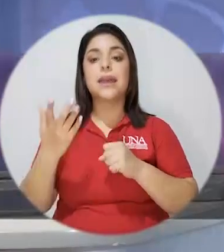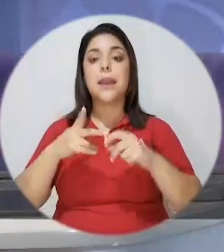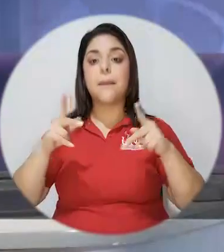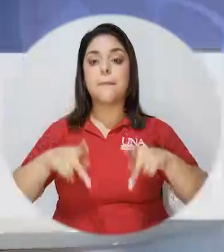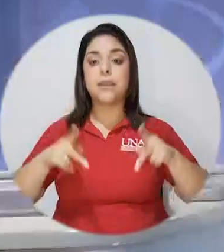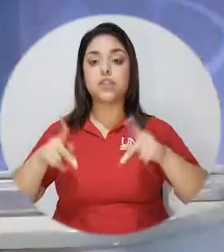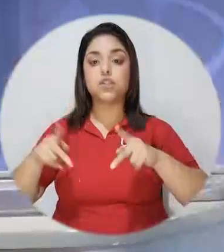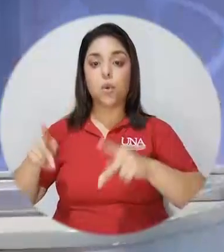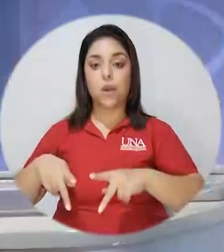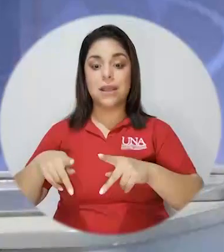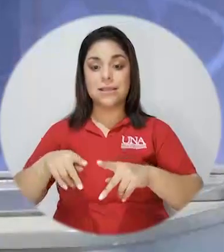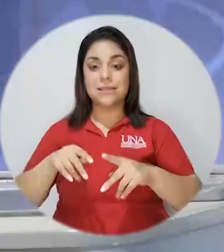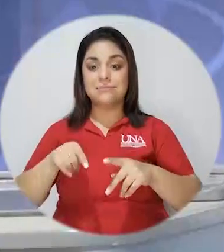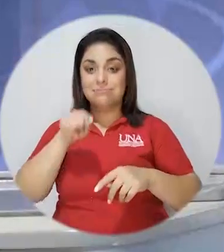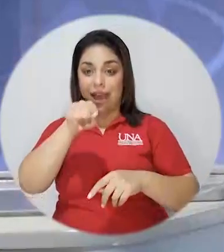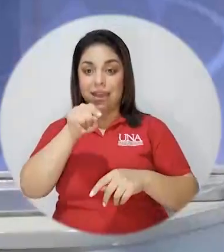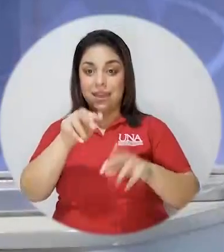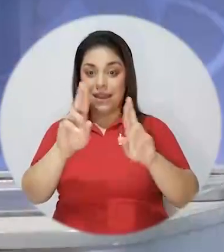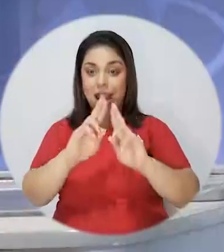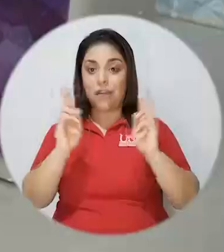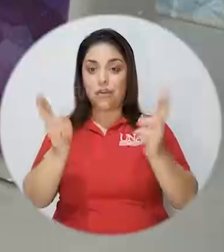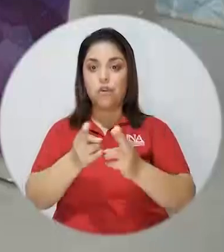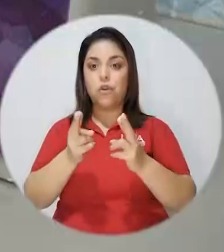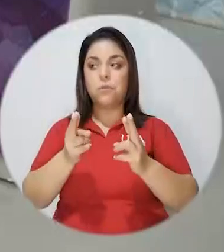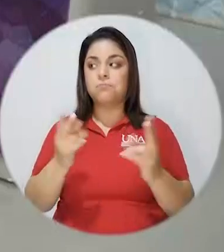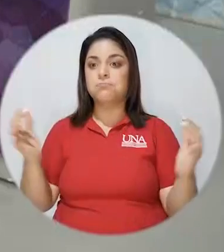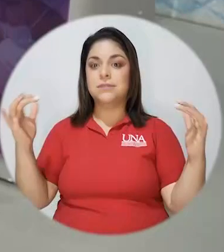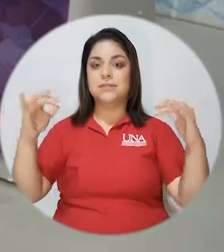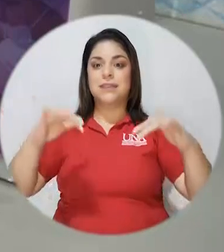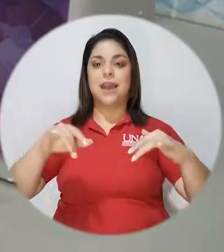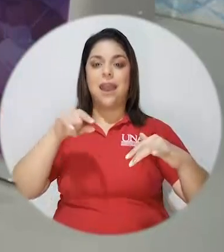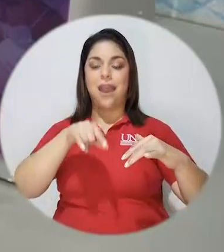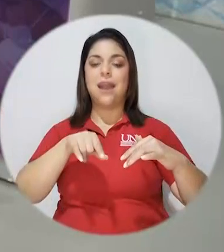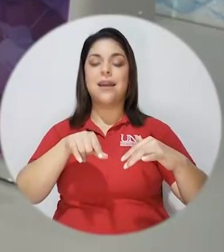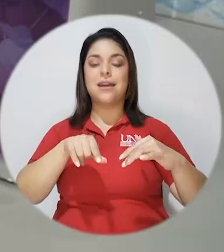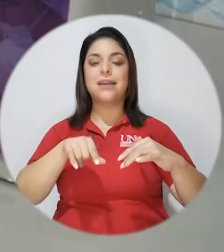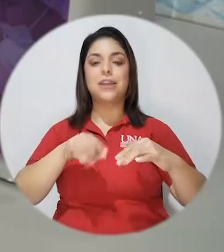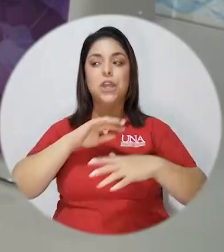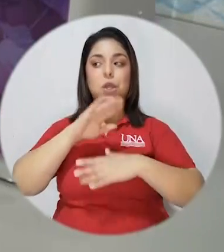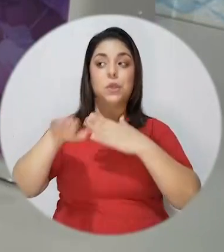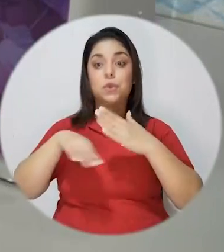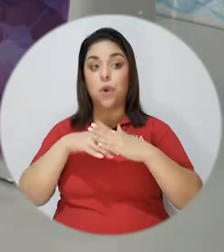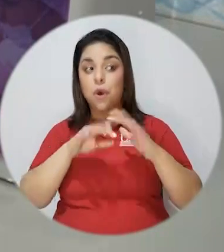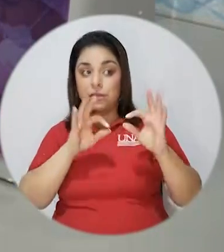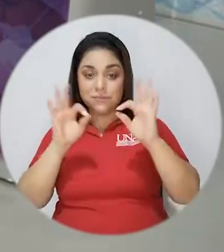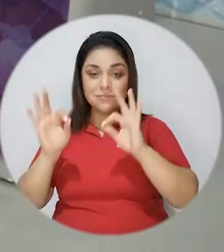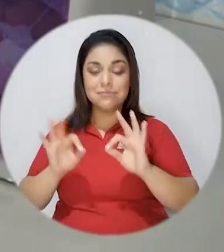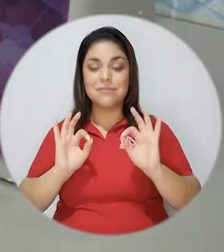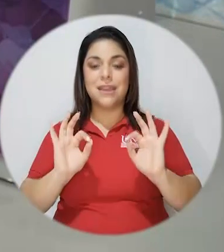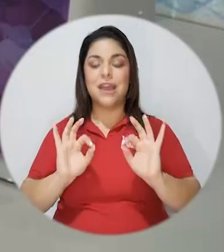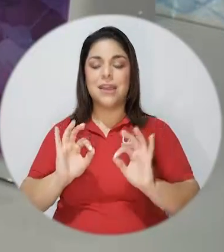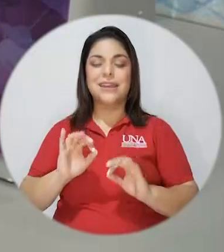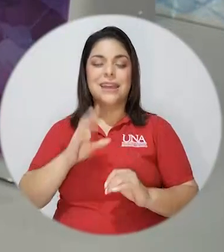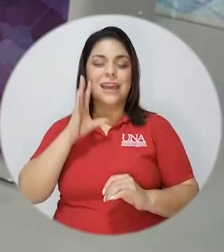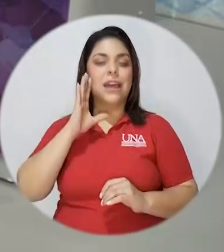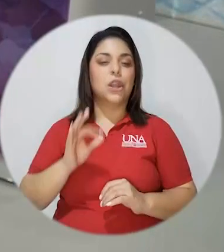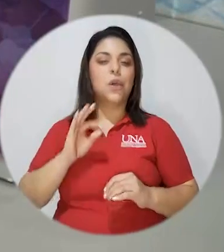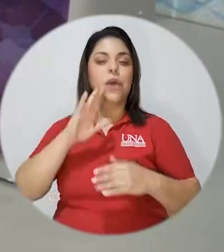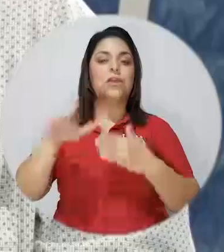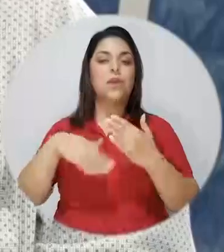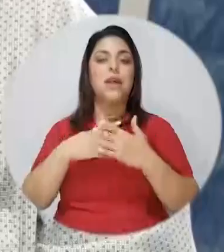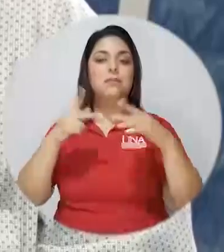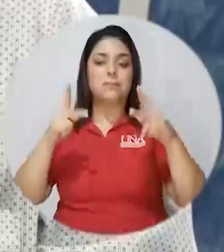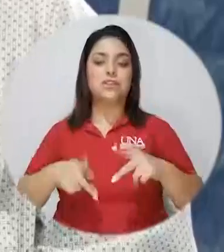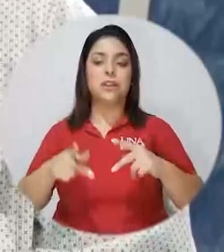seguro de que las personas que están en la reunión sean las que tienen que estar. Sí, yo creo que si no a todo mundo, a muchos les ha